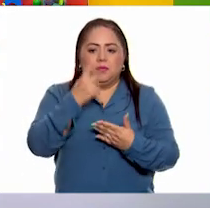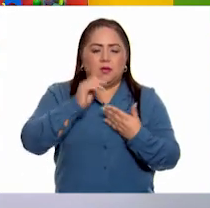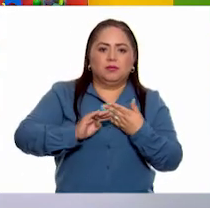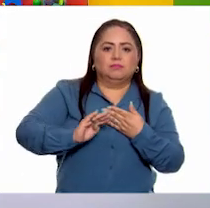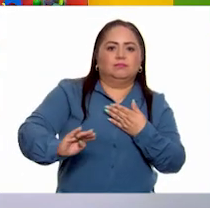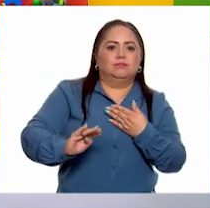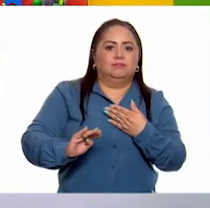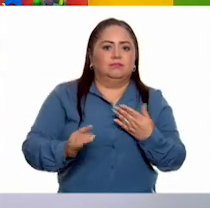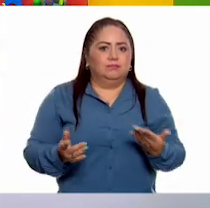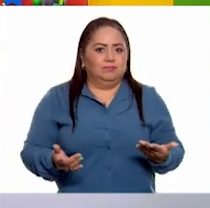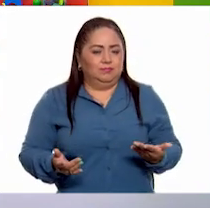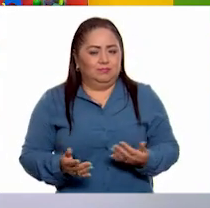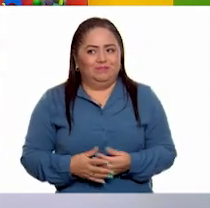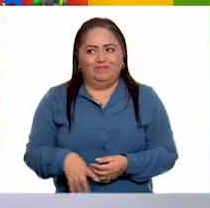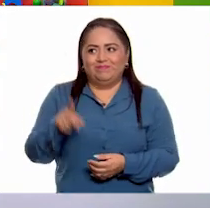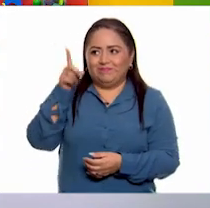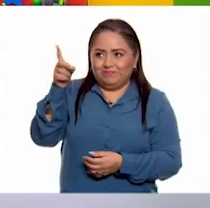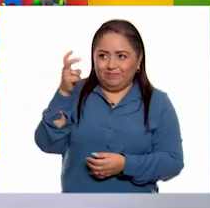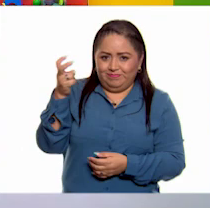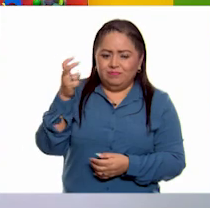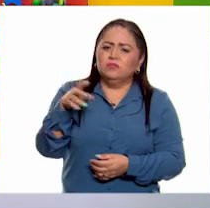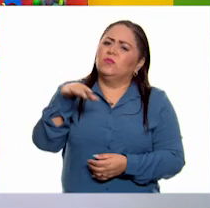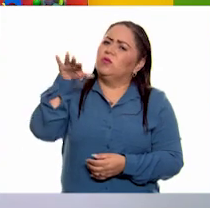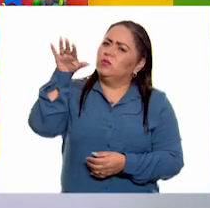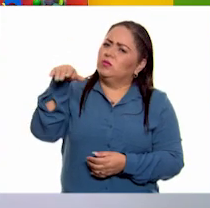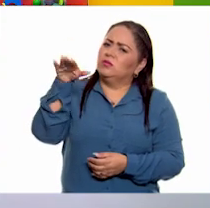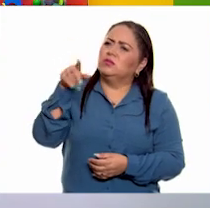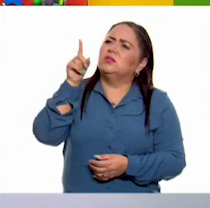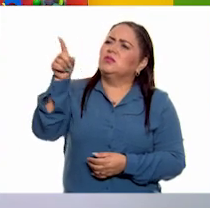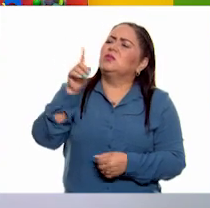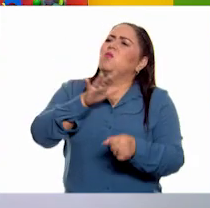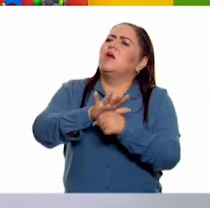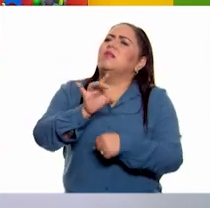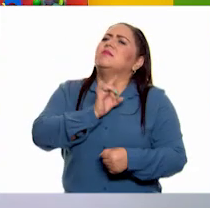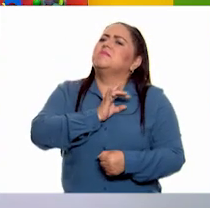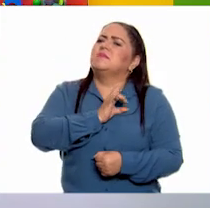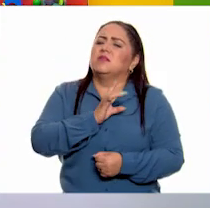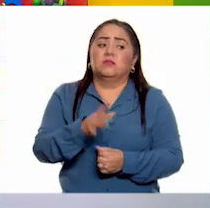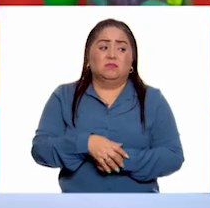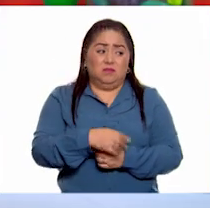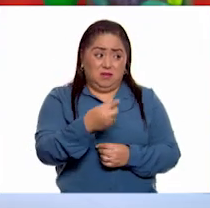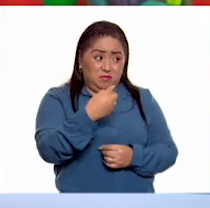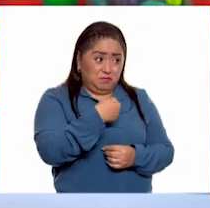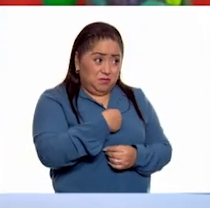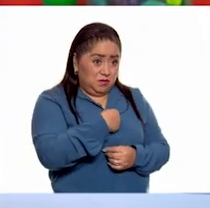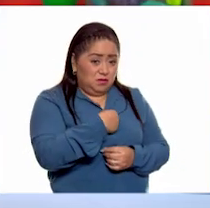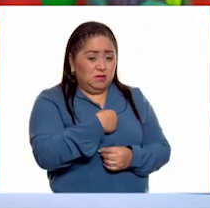estar alerta. Así es. Oye, Sohar, ¿y a ti qué te da miedo?